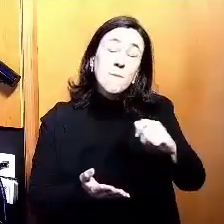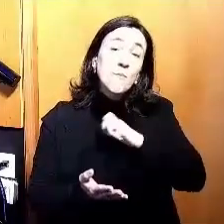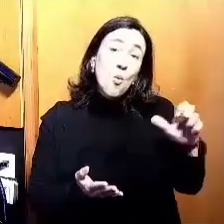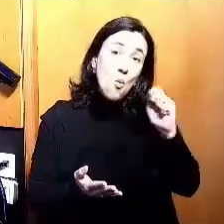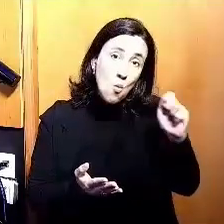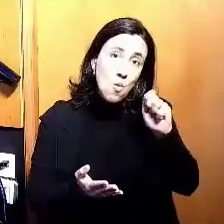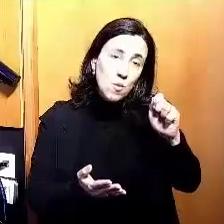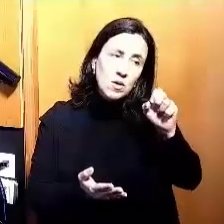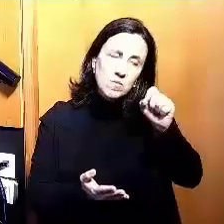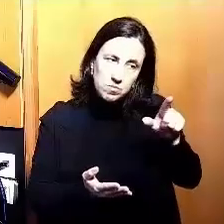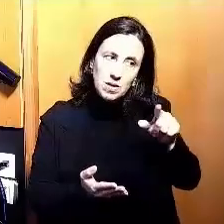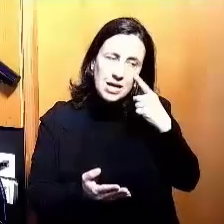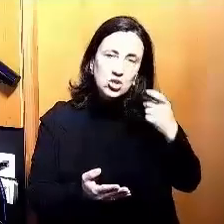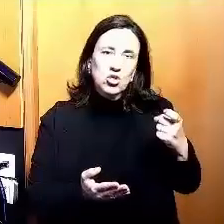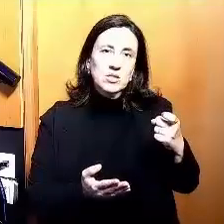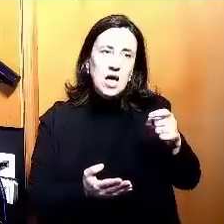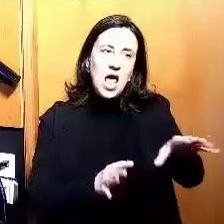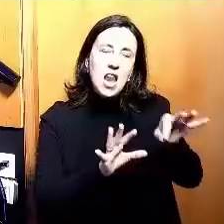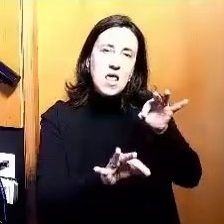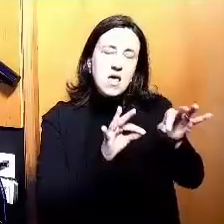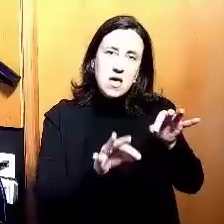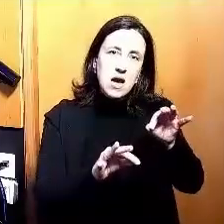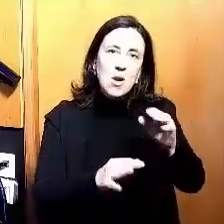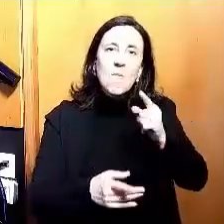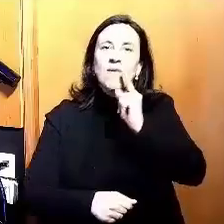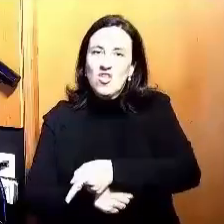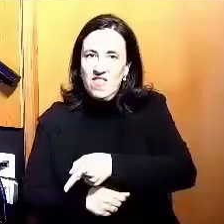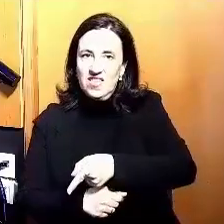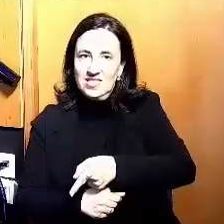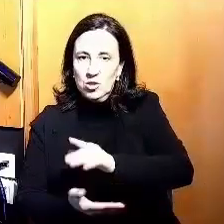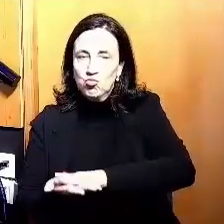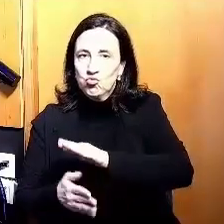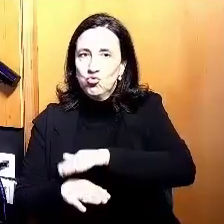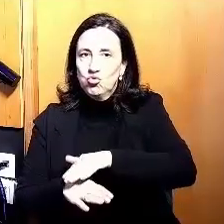tomar decisiones basadas en datos. Bien.